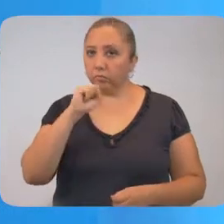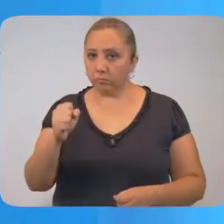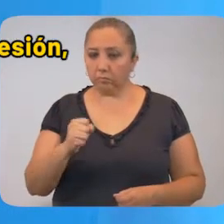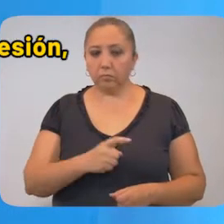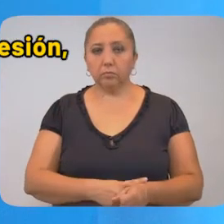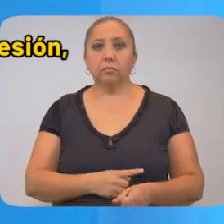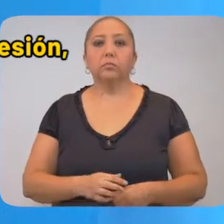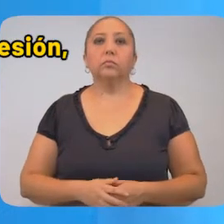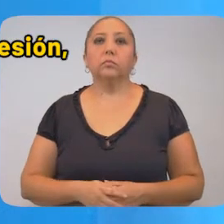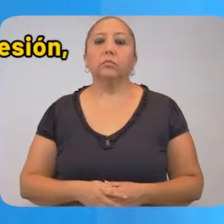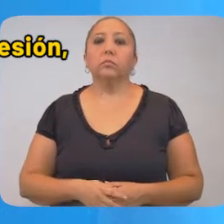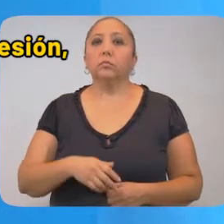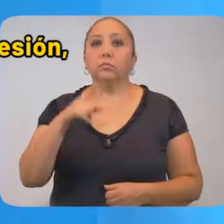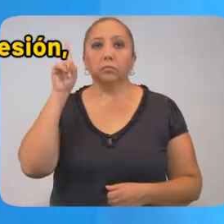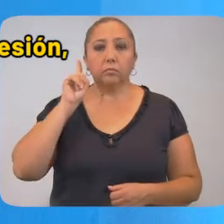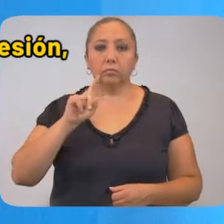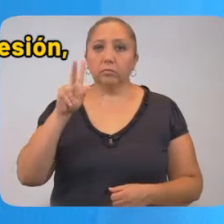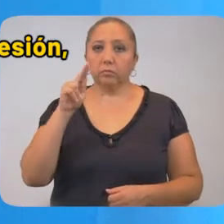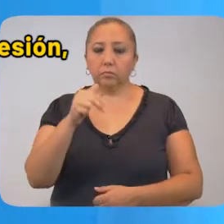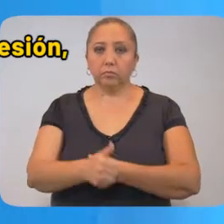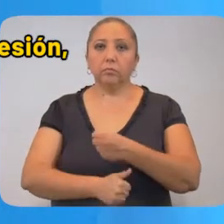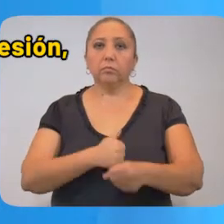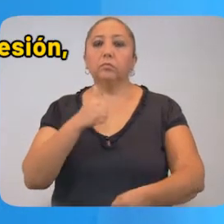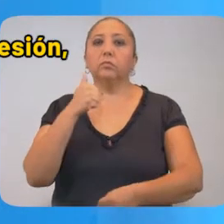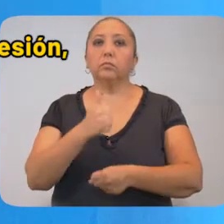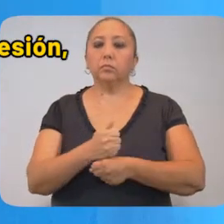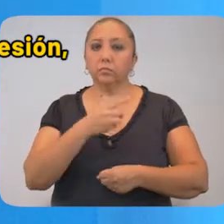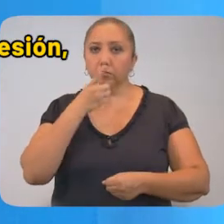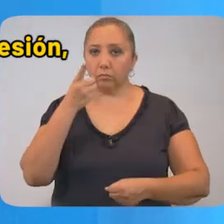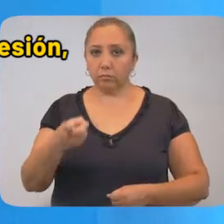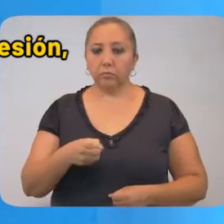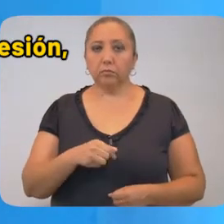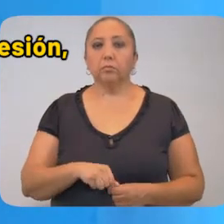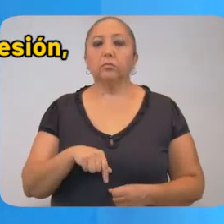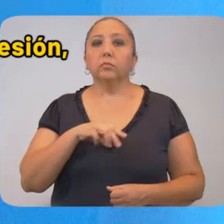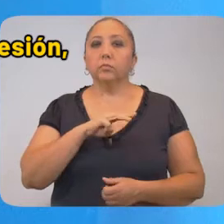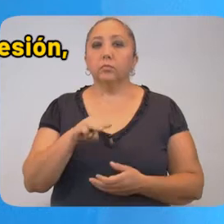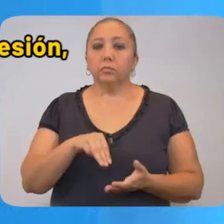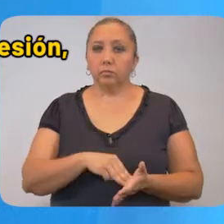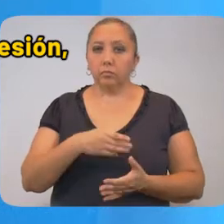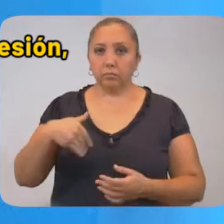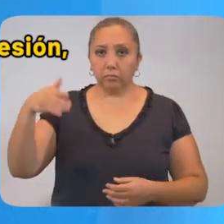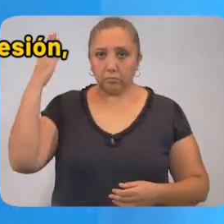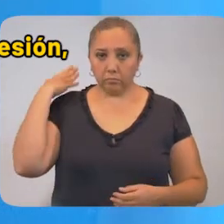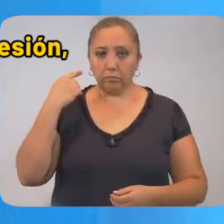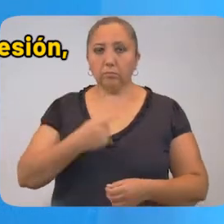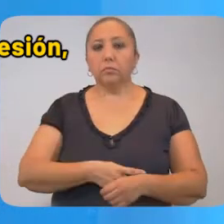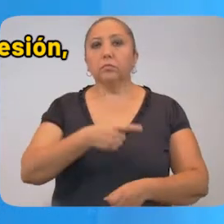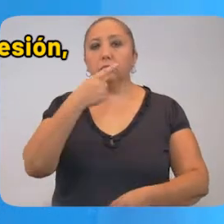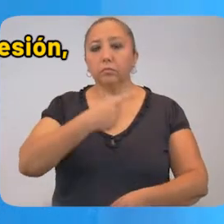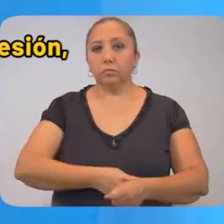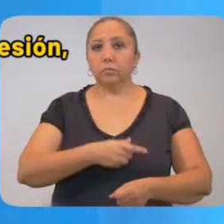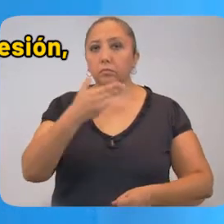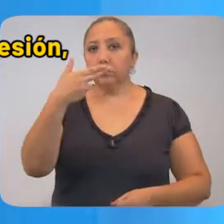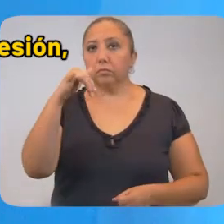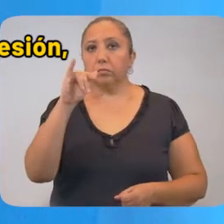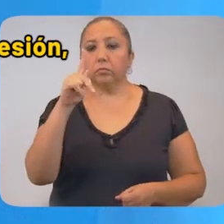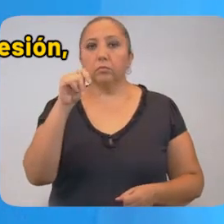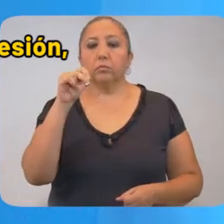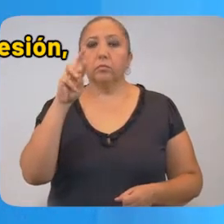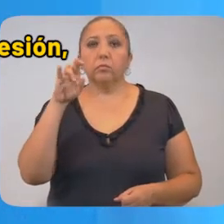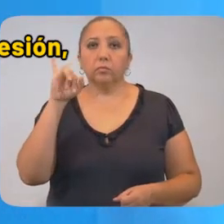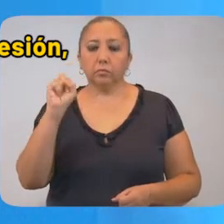síntomas. Mujer de 80 años de edad, originaria y residente de Mérida, con hipertensión, hipotiroidismo y enfermedad